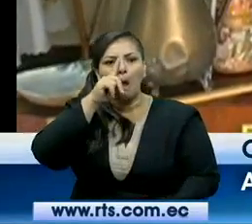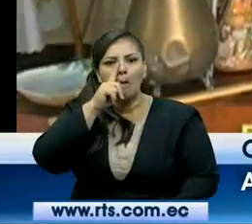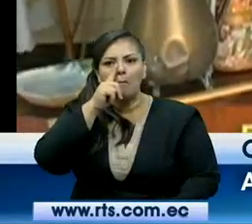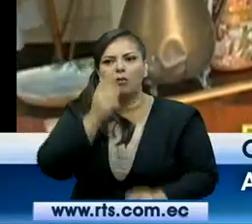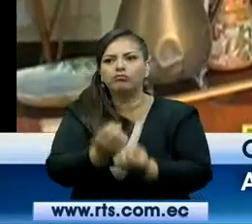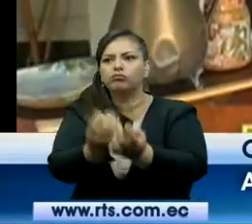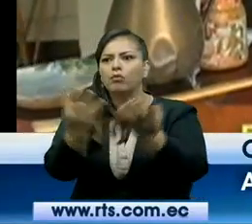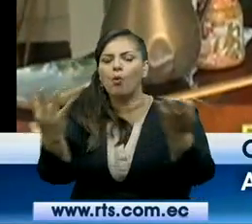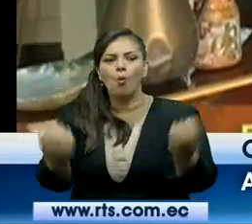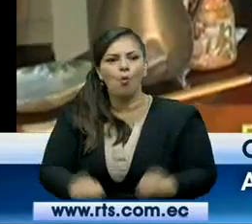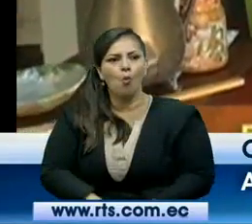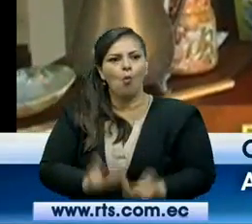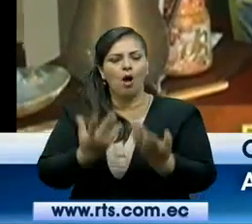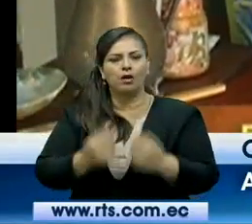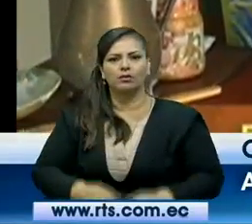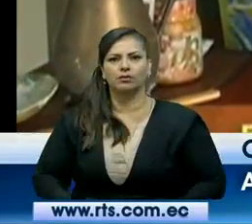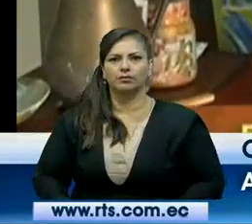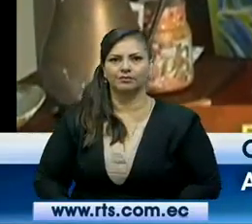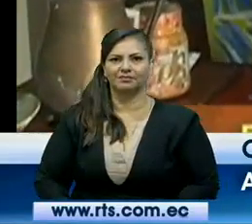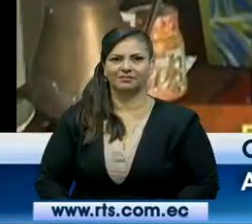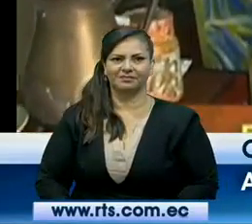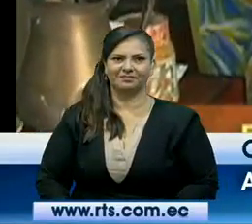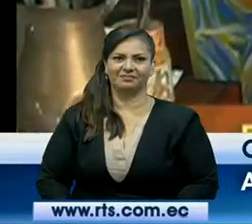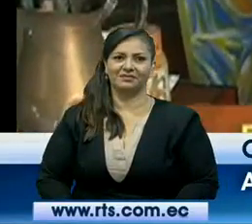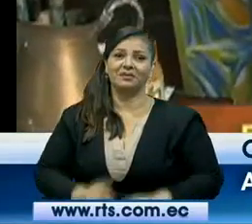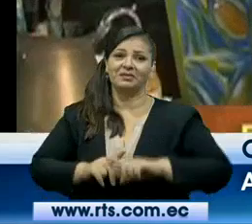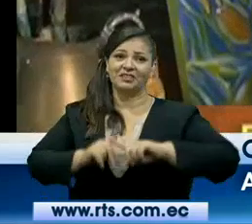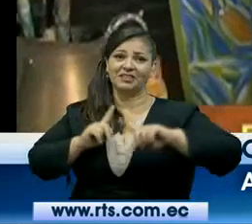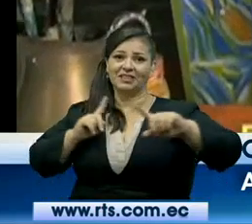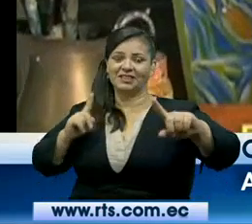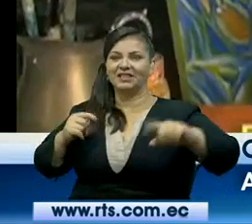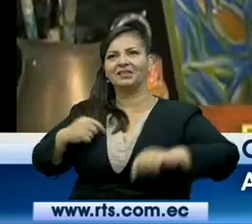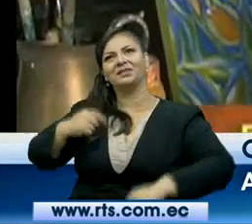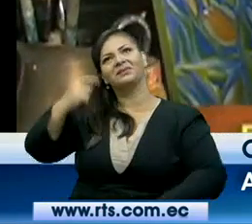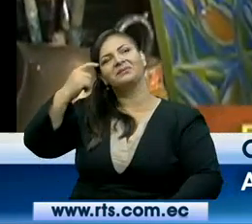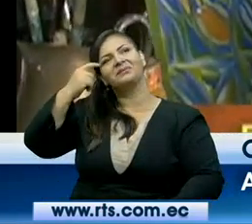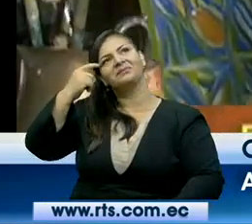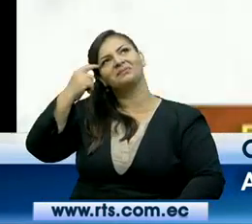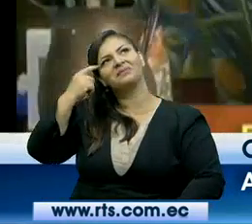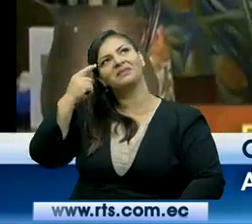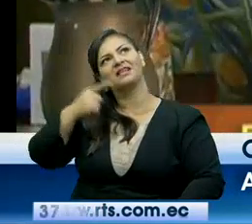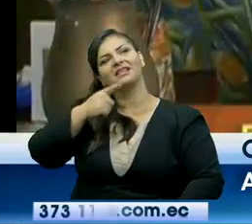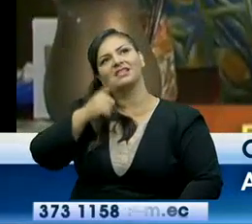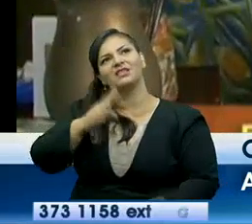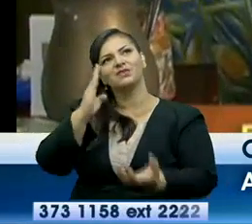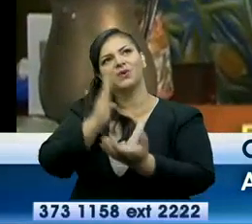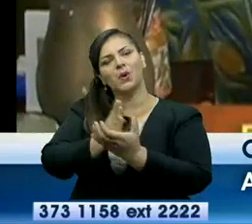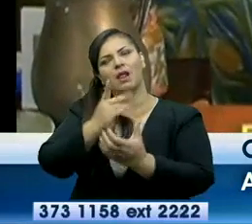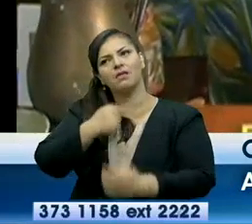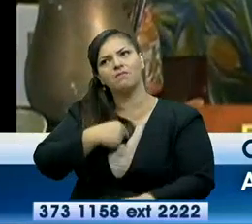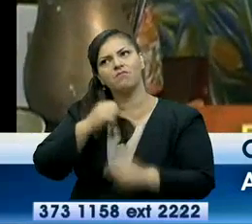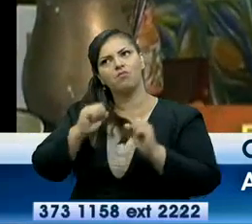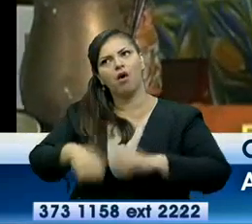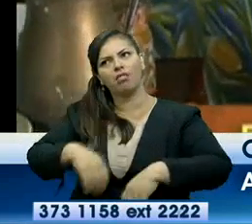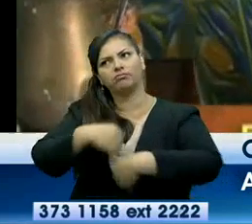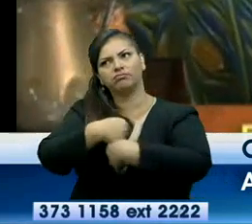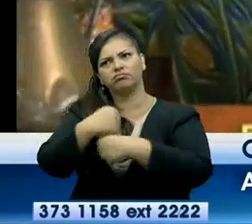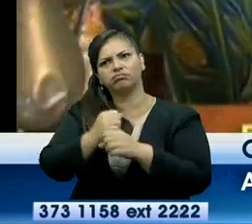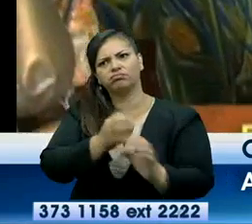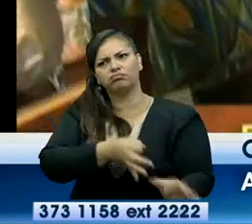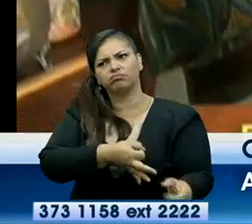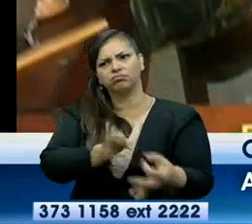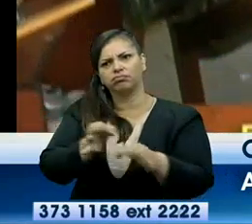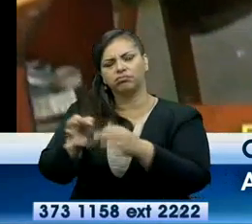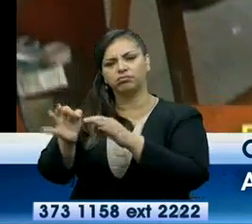caso pues yo estoy preocupada desde el piso vegetal de la riqueza que yo encuentro como artista en esto aquí está la serie por ejemplo pisos vegetales